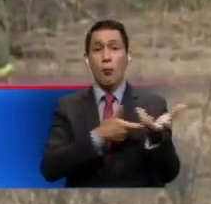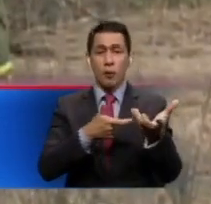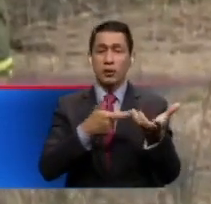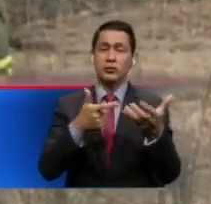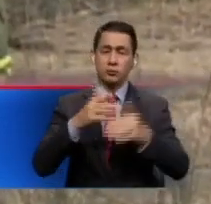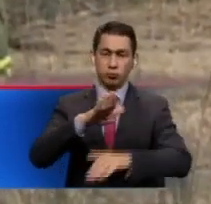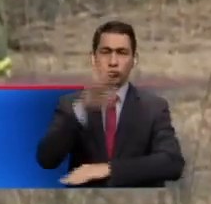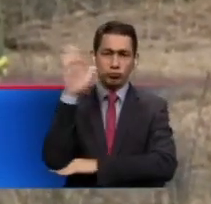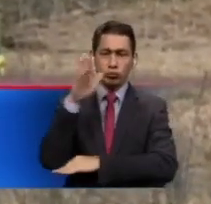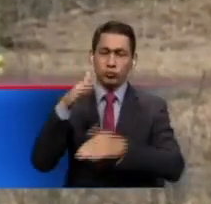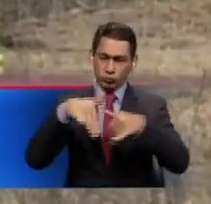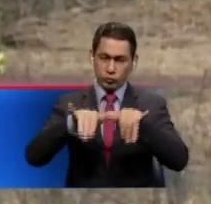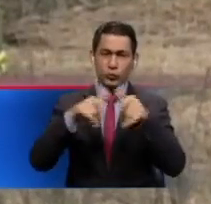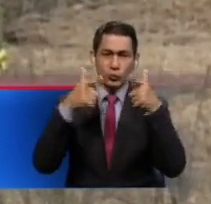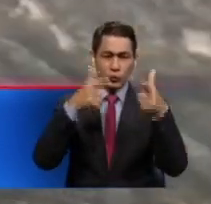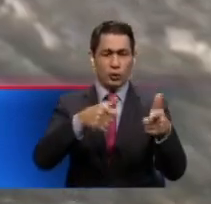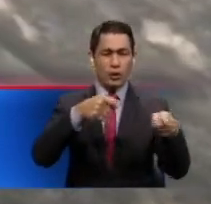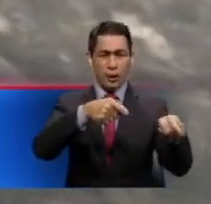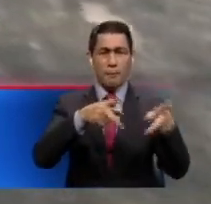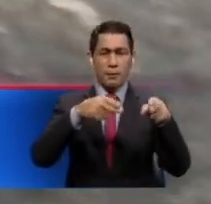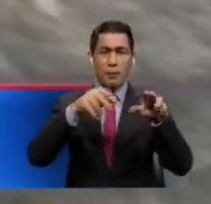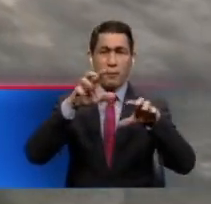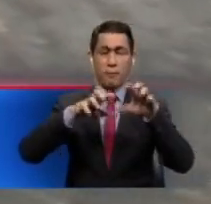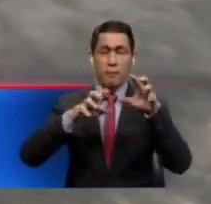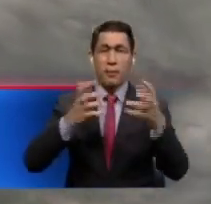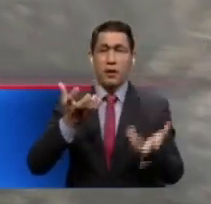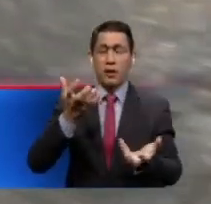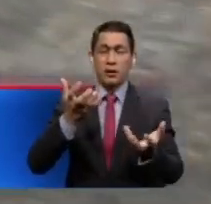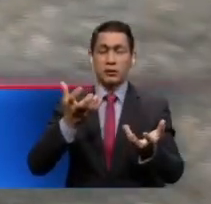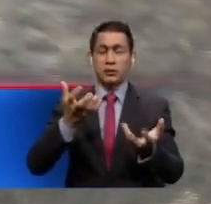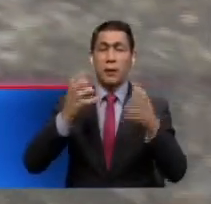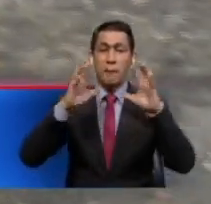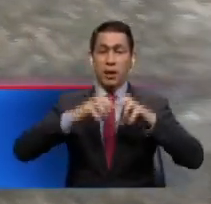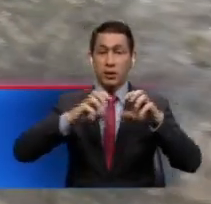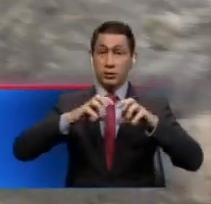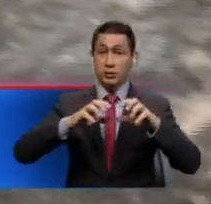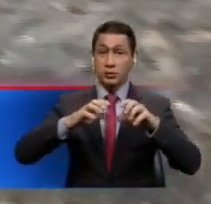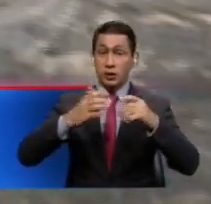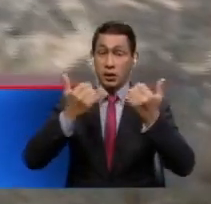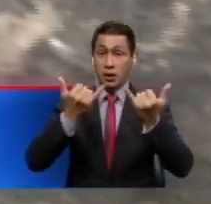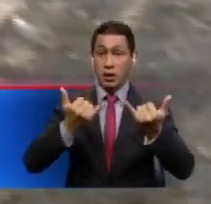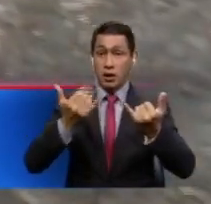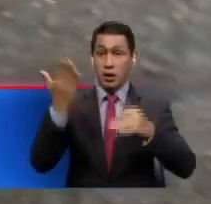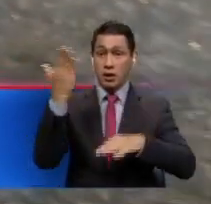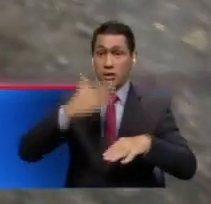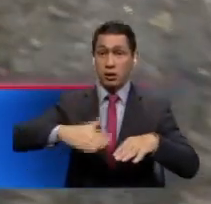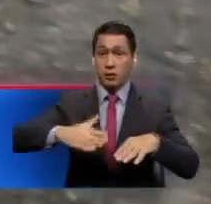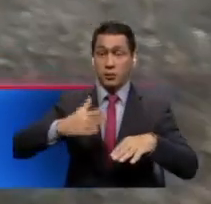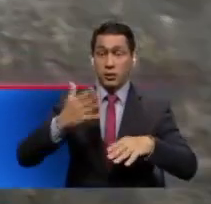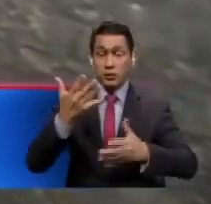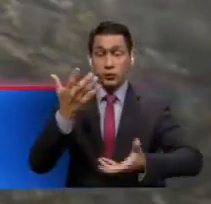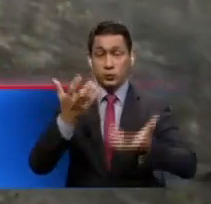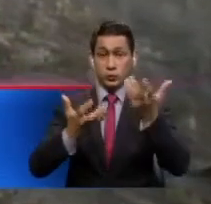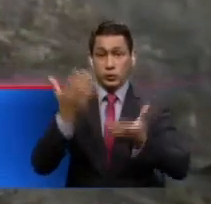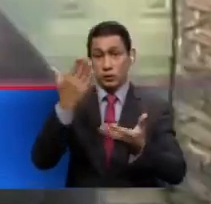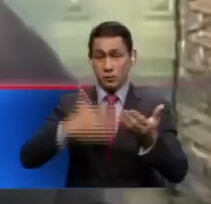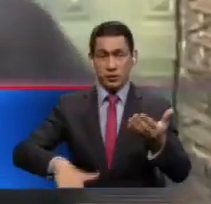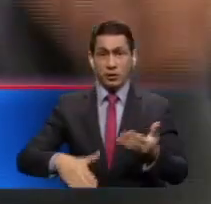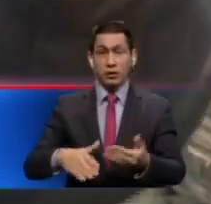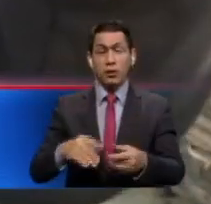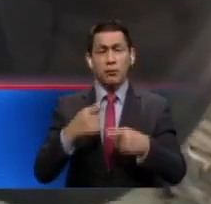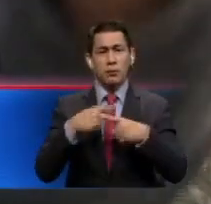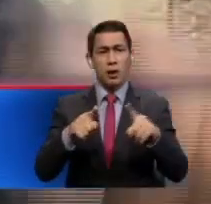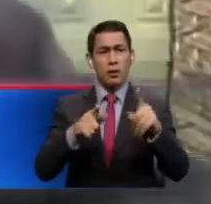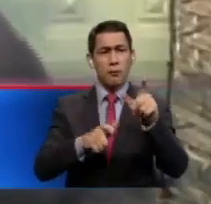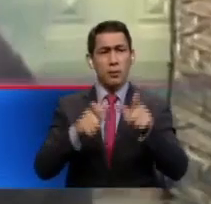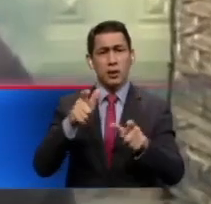Se informó que el incendio fue finalmente liquidado luego de más de 100 horas de trabajo, pero ocasionó gran susto en las poblaciones cercanas. Ahí en